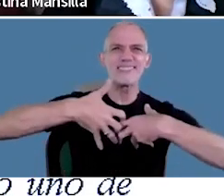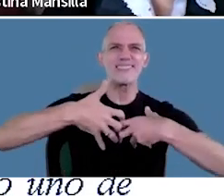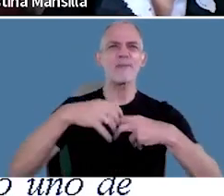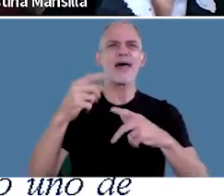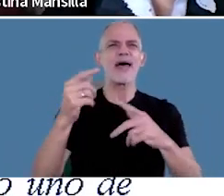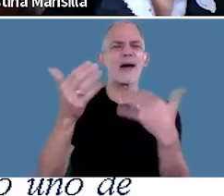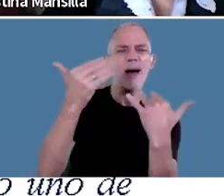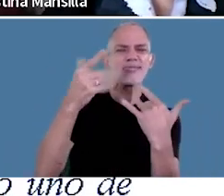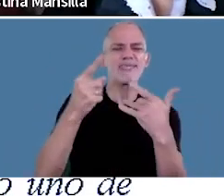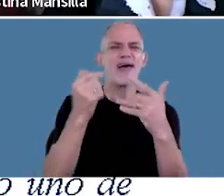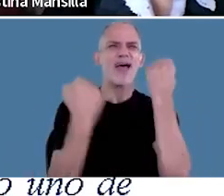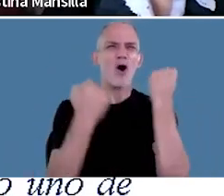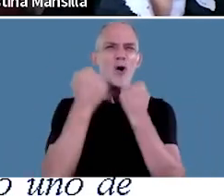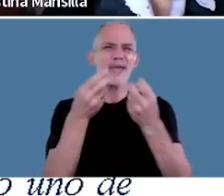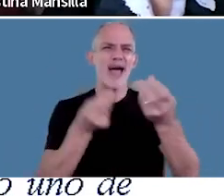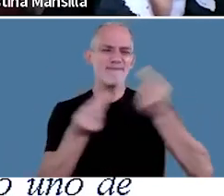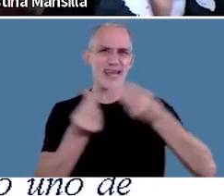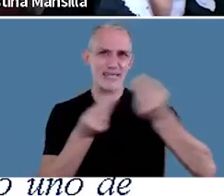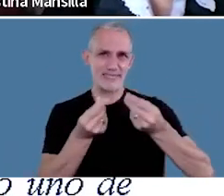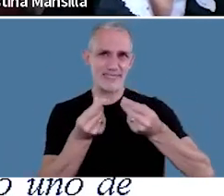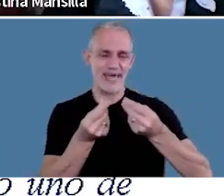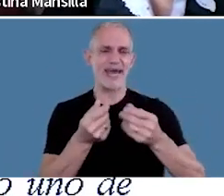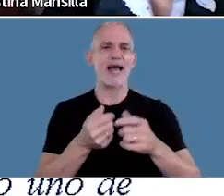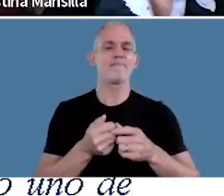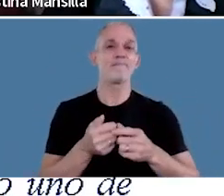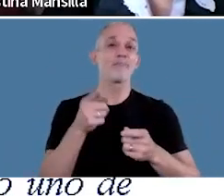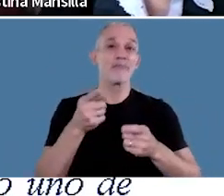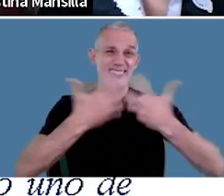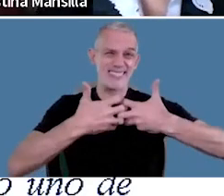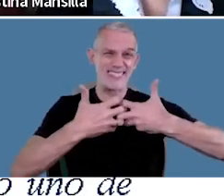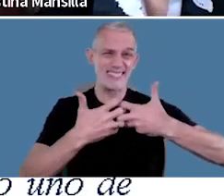económica financiera, ¿sí? Este sistema